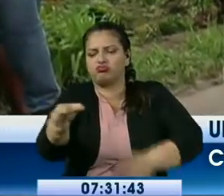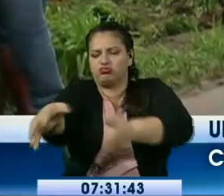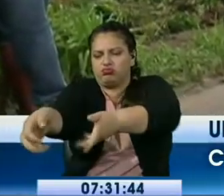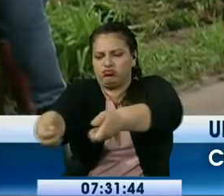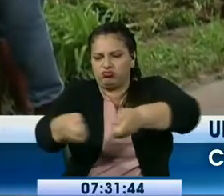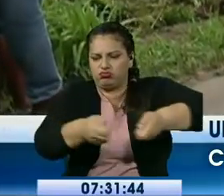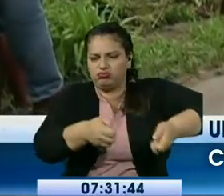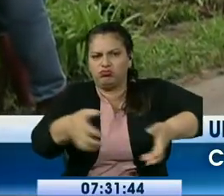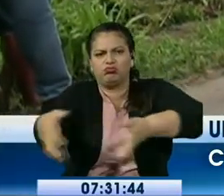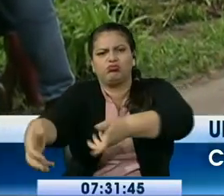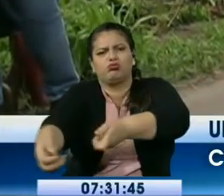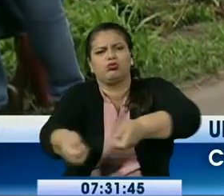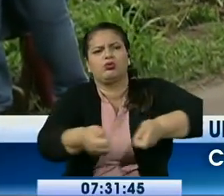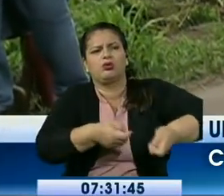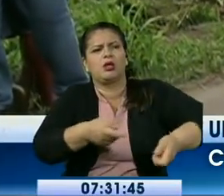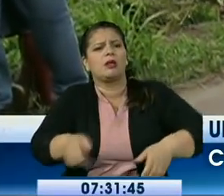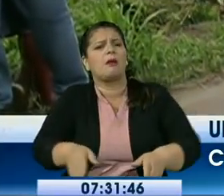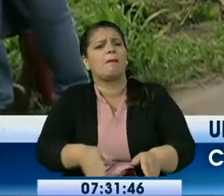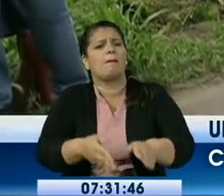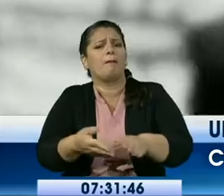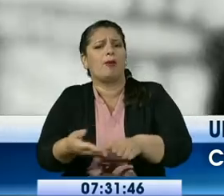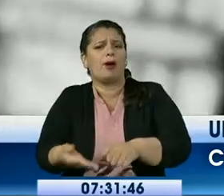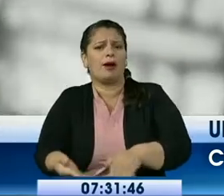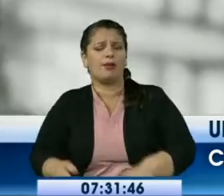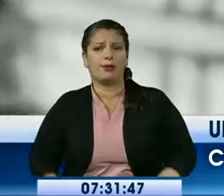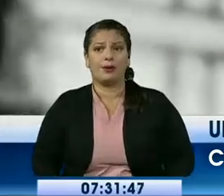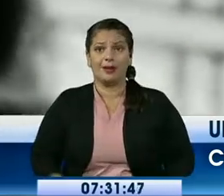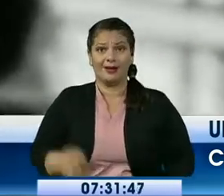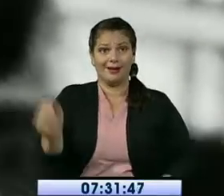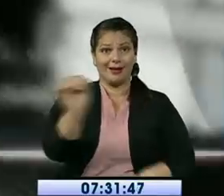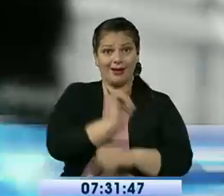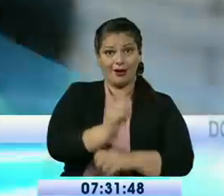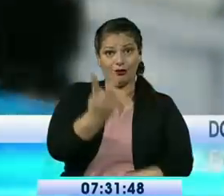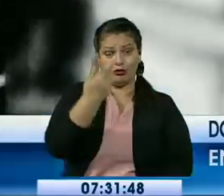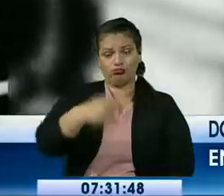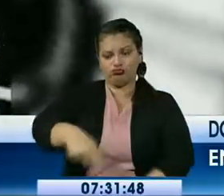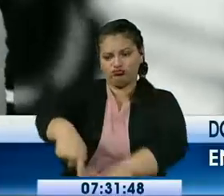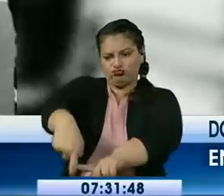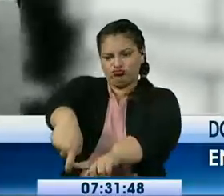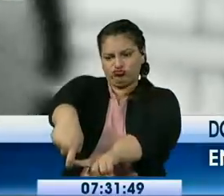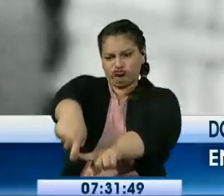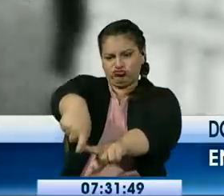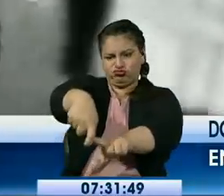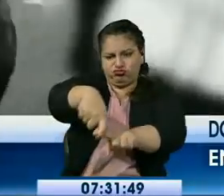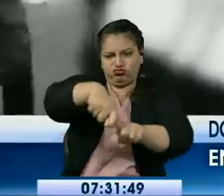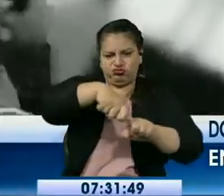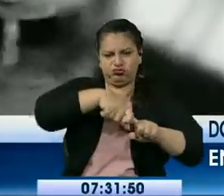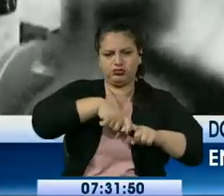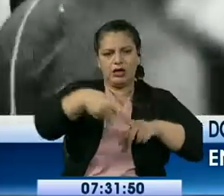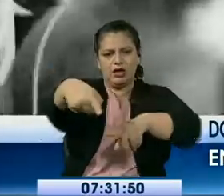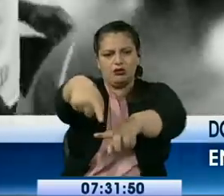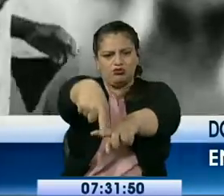una grúa mientras que personal de la OIAT se encargó de hacer el levantamiento de los cuerpos, que luego fueron